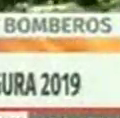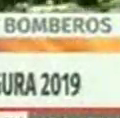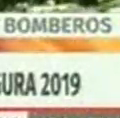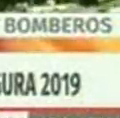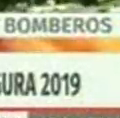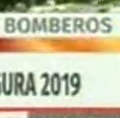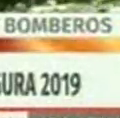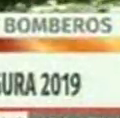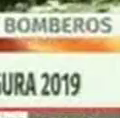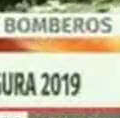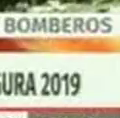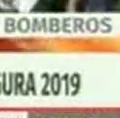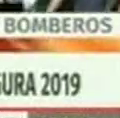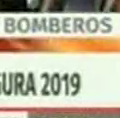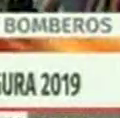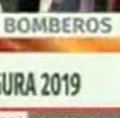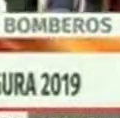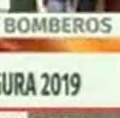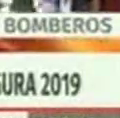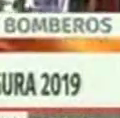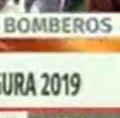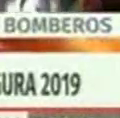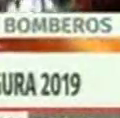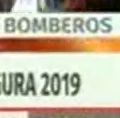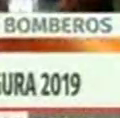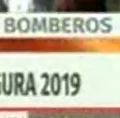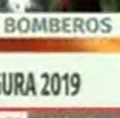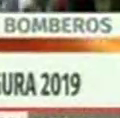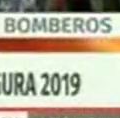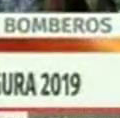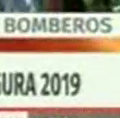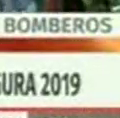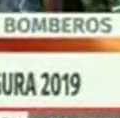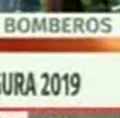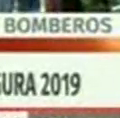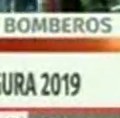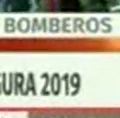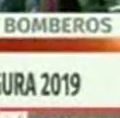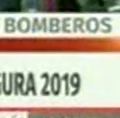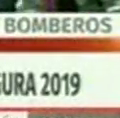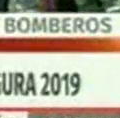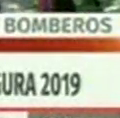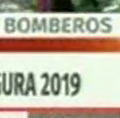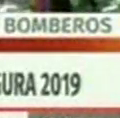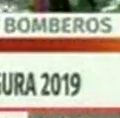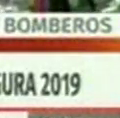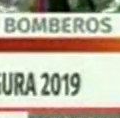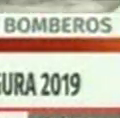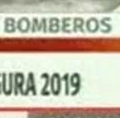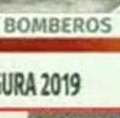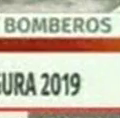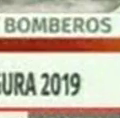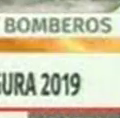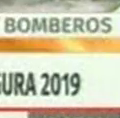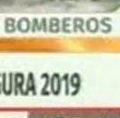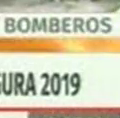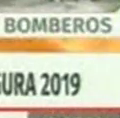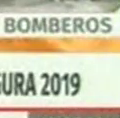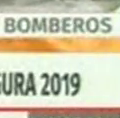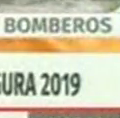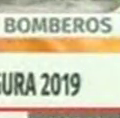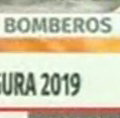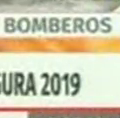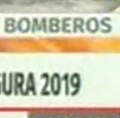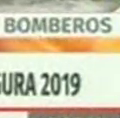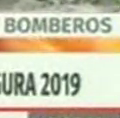país de este extraordinario despliegue, destacar el civismo de nuestro pueblo, quien se